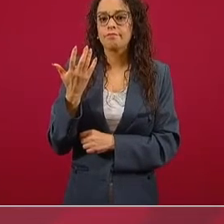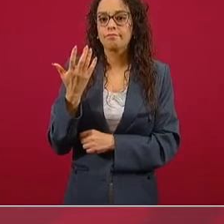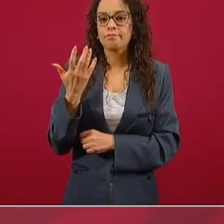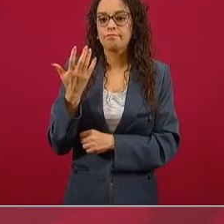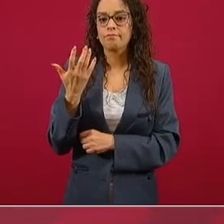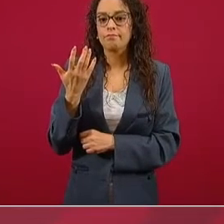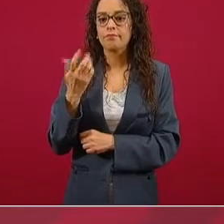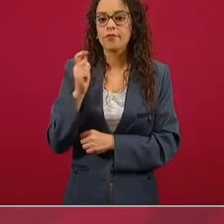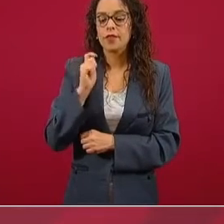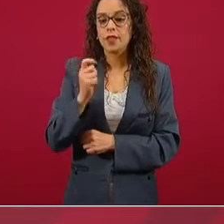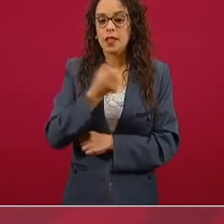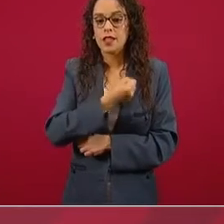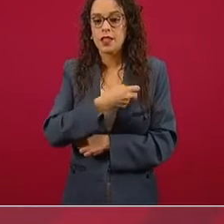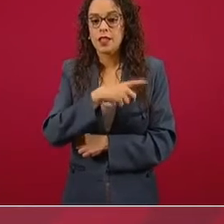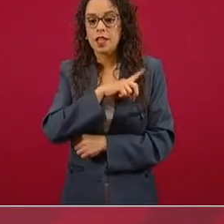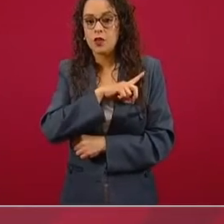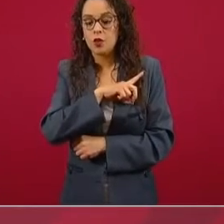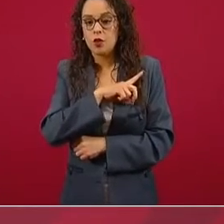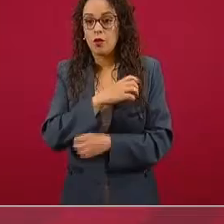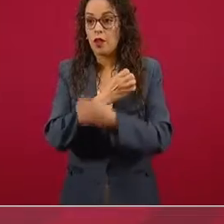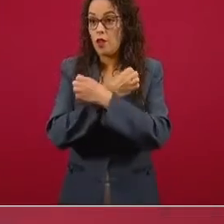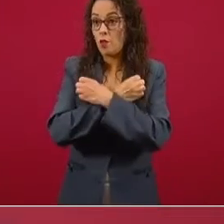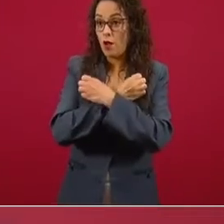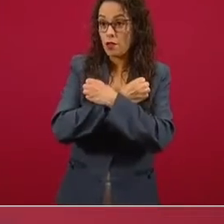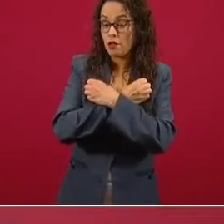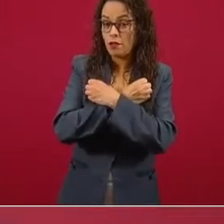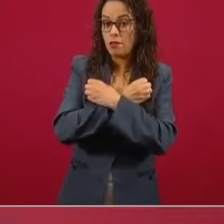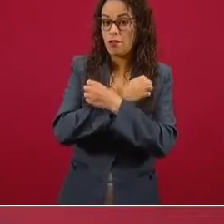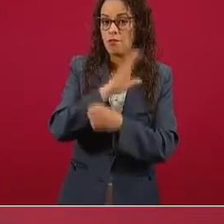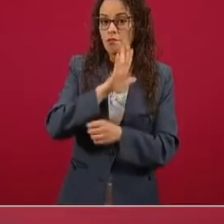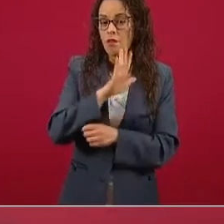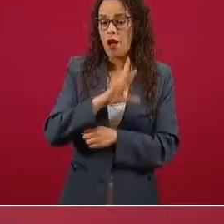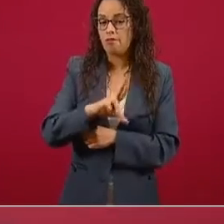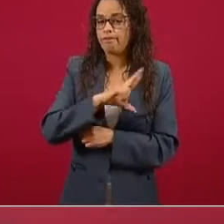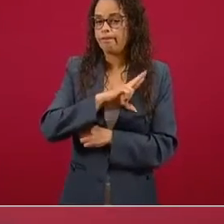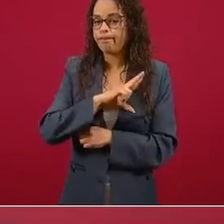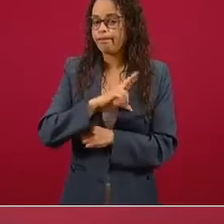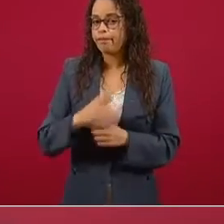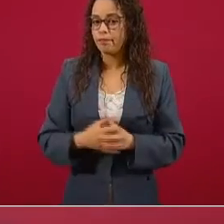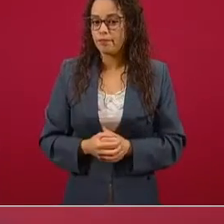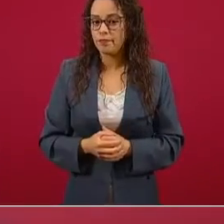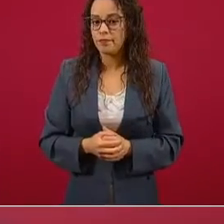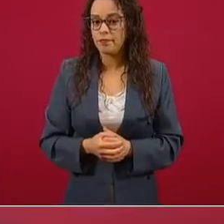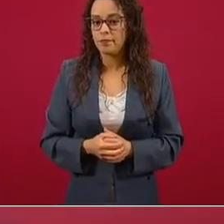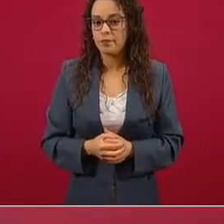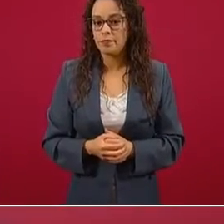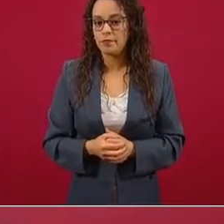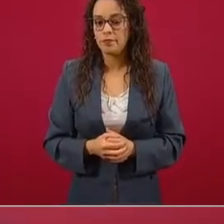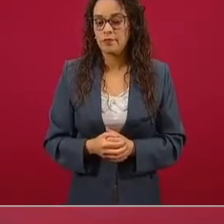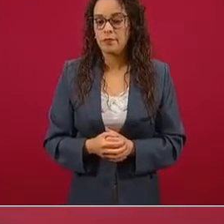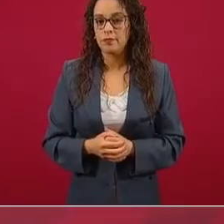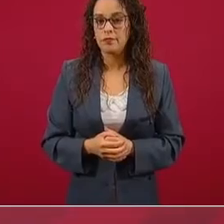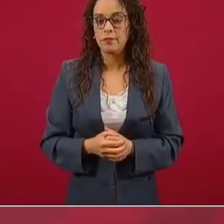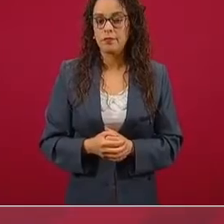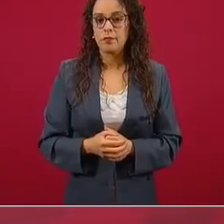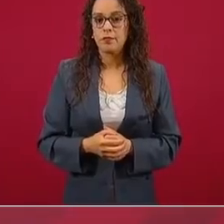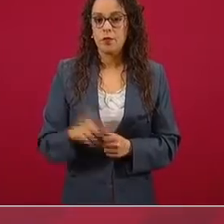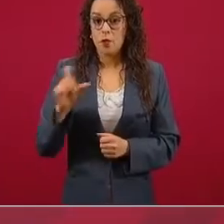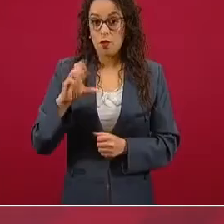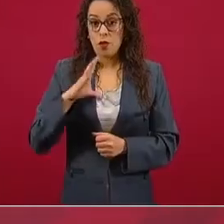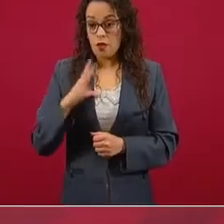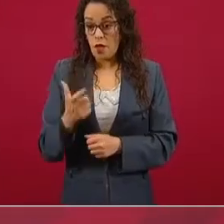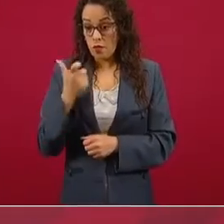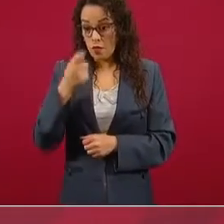o mejor dicho, privatizar la educación, que estudiaran los que tenían dinero para